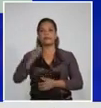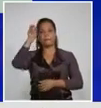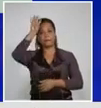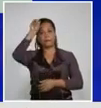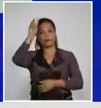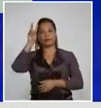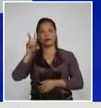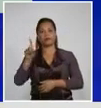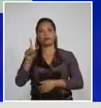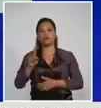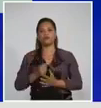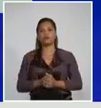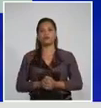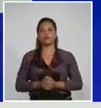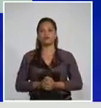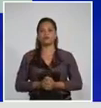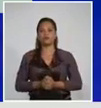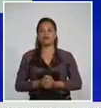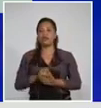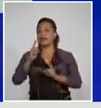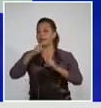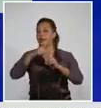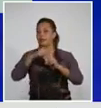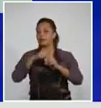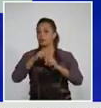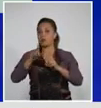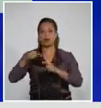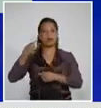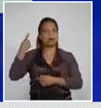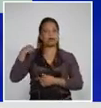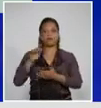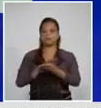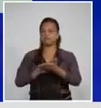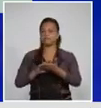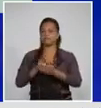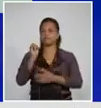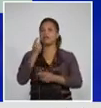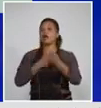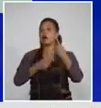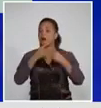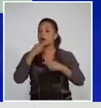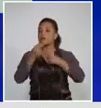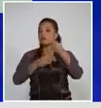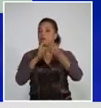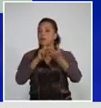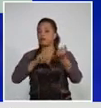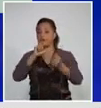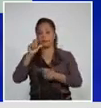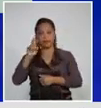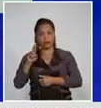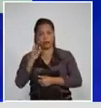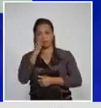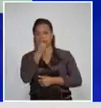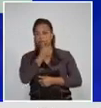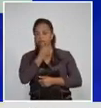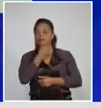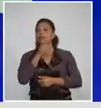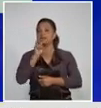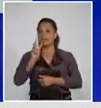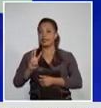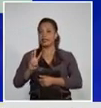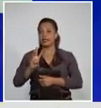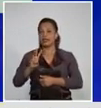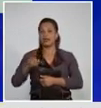casos autóctonos ayer, aunque se procesaron muestras de esta provincia. Había tenido 3 la jornada